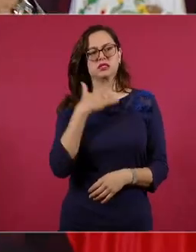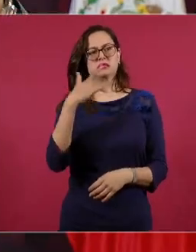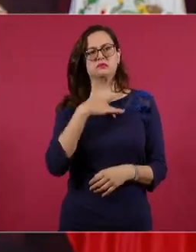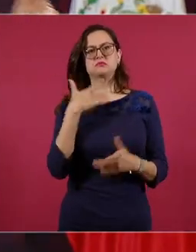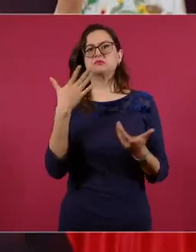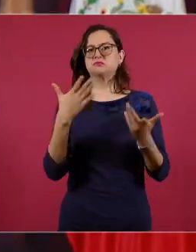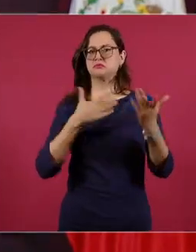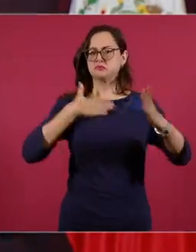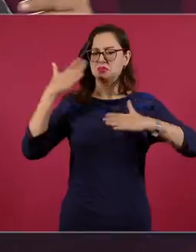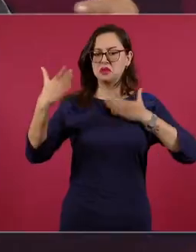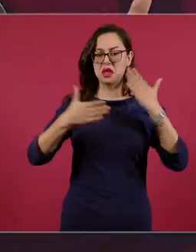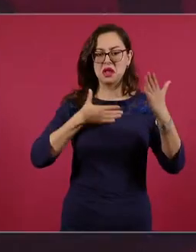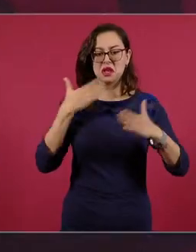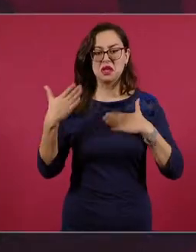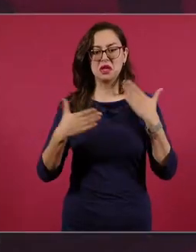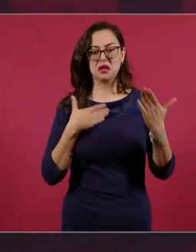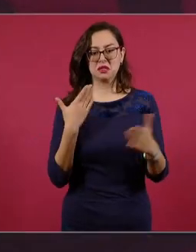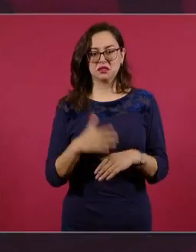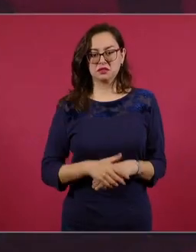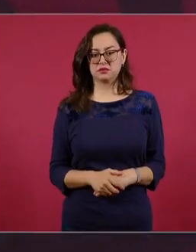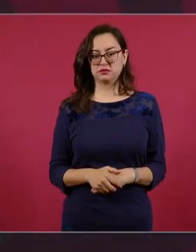de